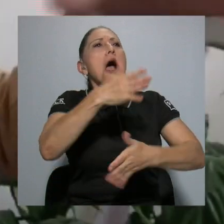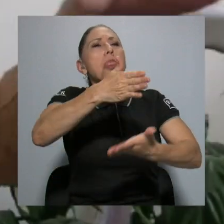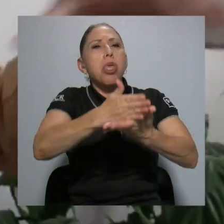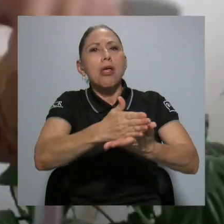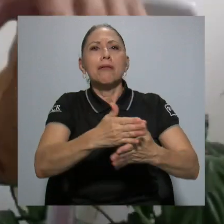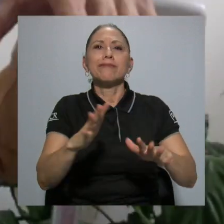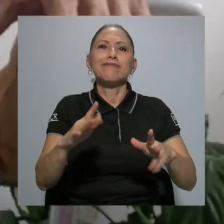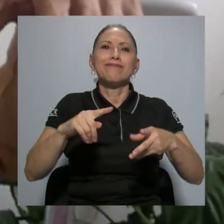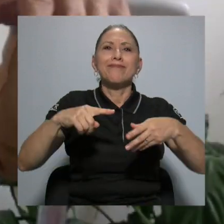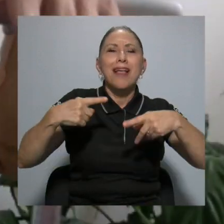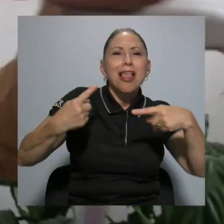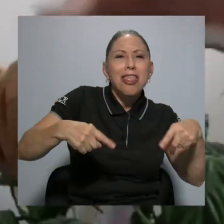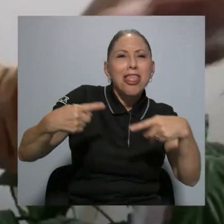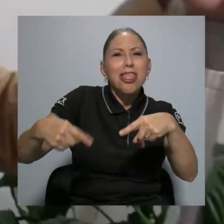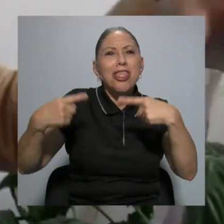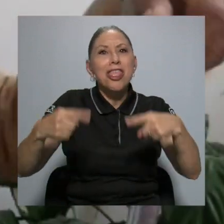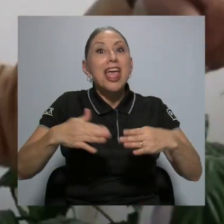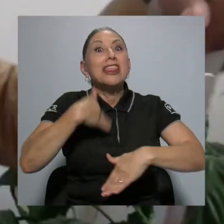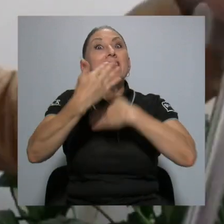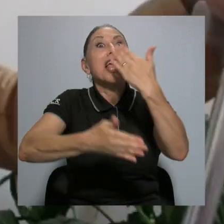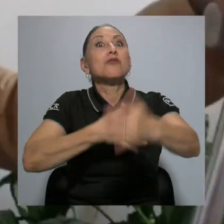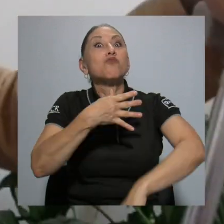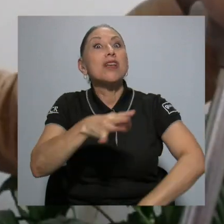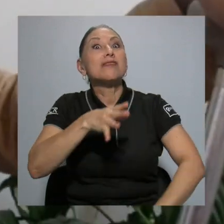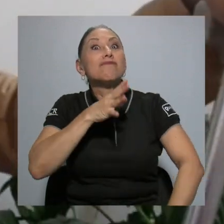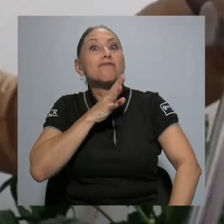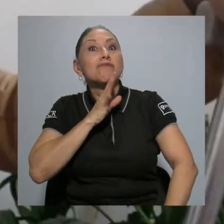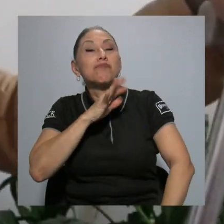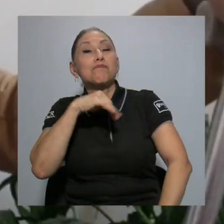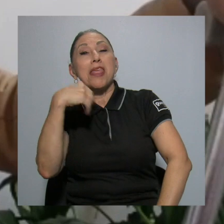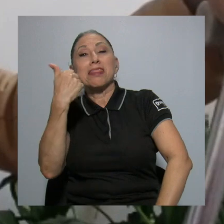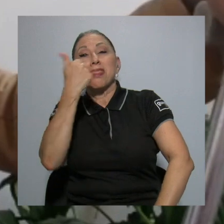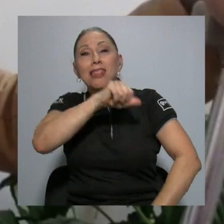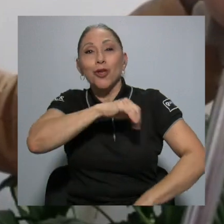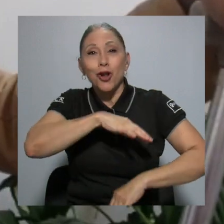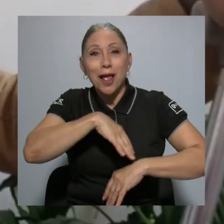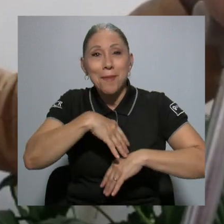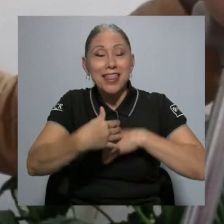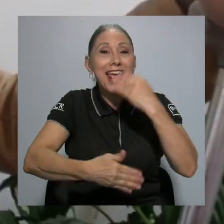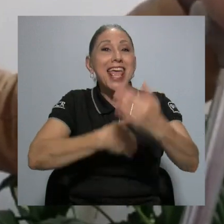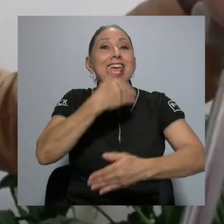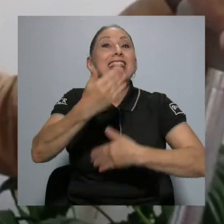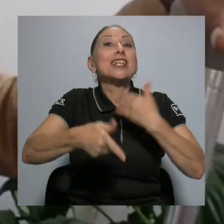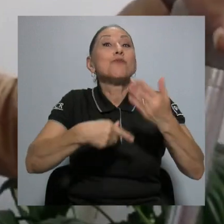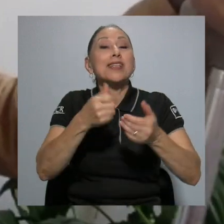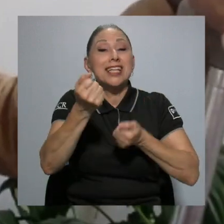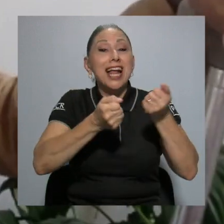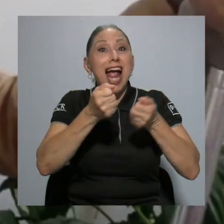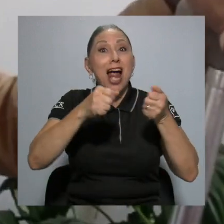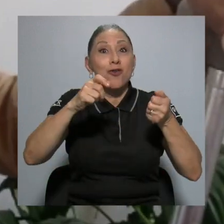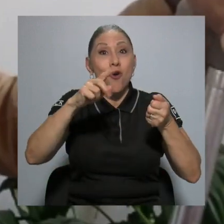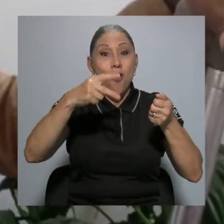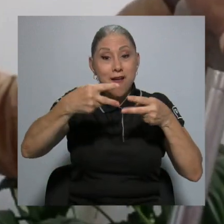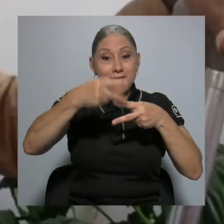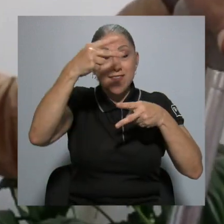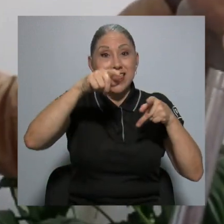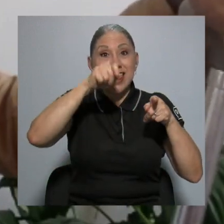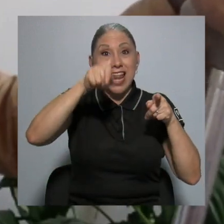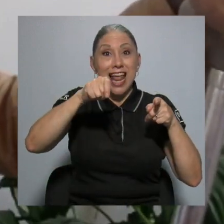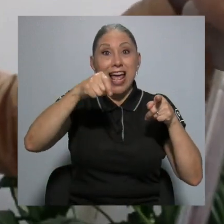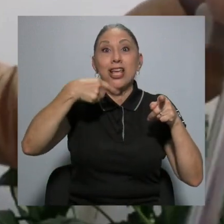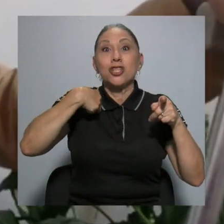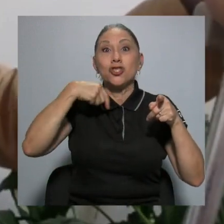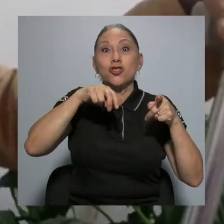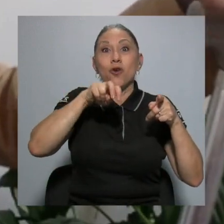una discusión, terminamos mentándole a la madre y me terminé escapando por la ventana del carro, ya que este me había puesto